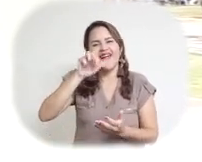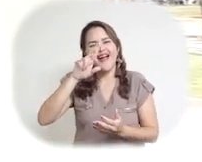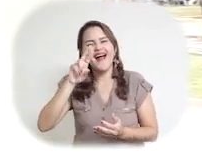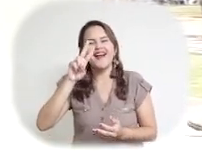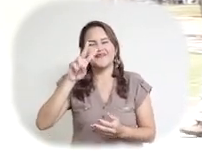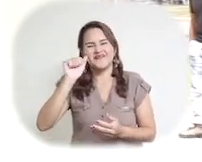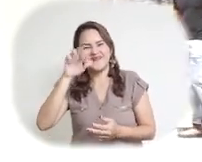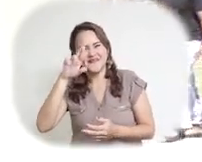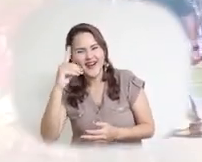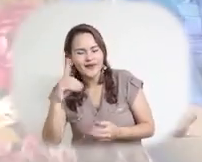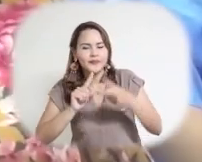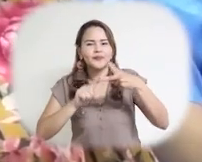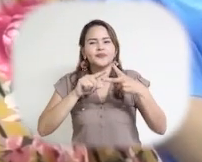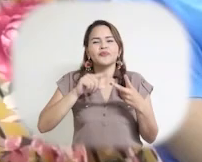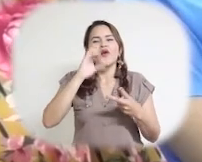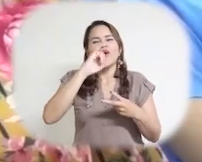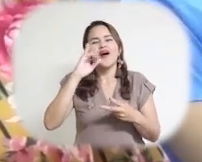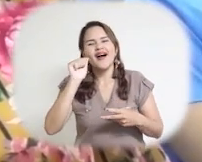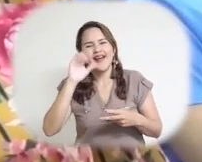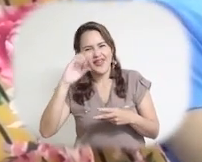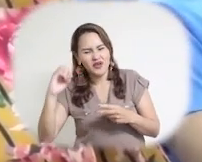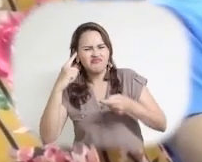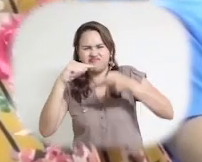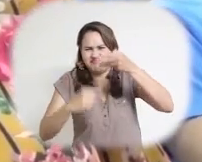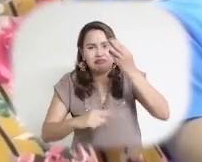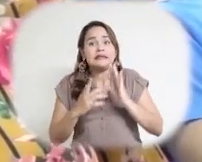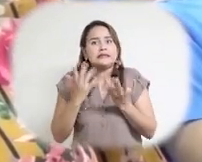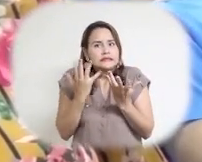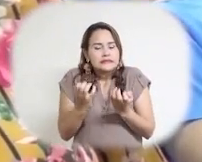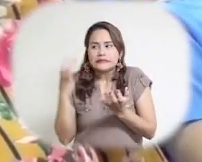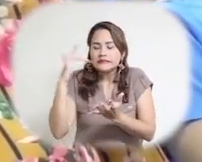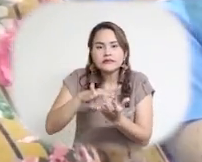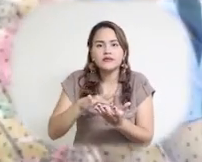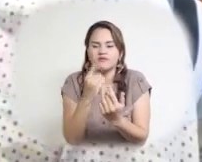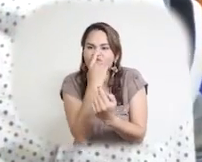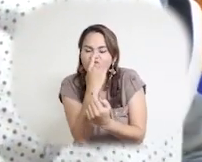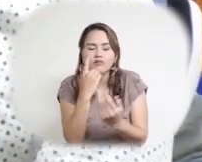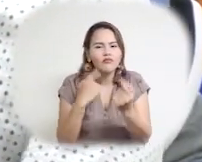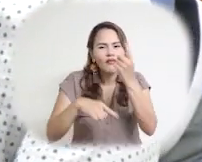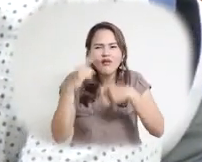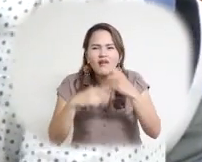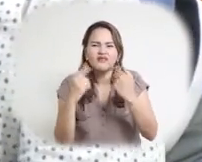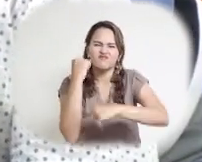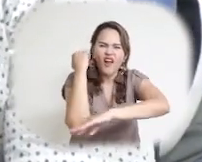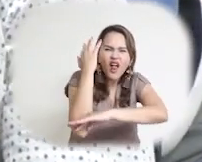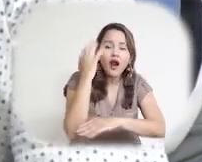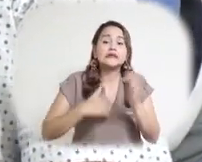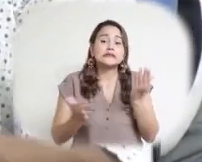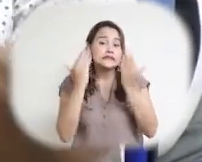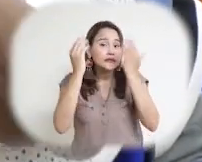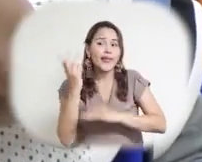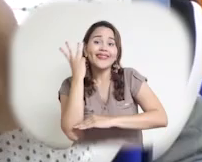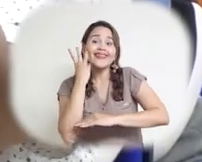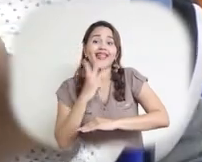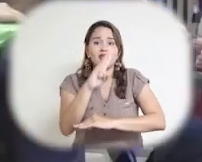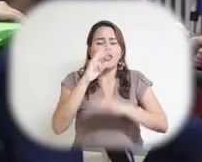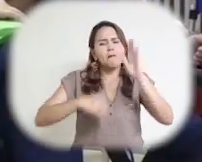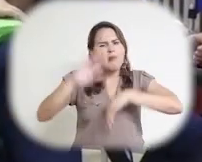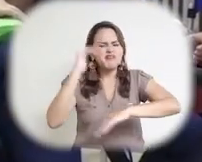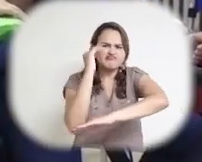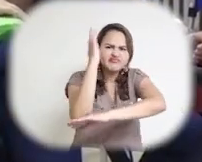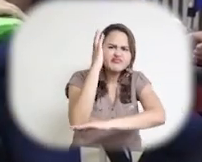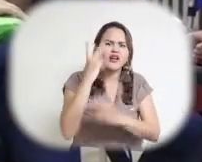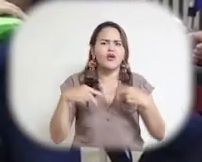genere, digamos, mayores oportunidades para todos, principalmente para los jóvenes. A través de los